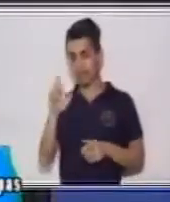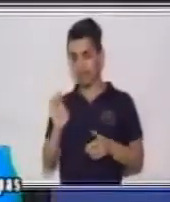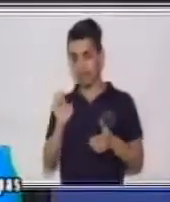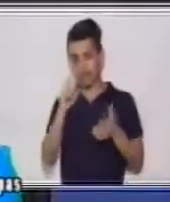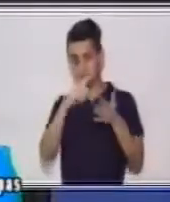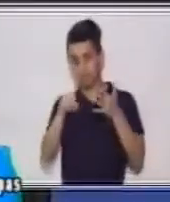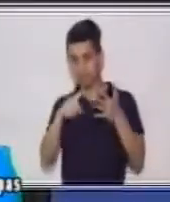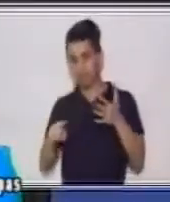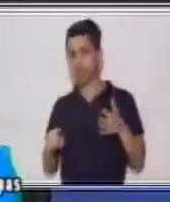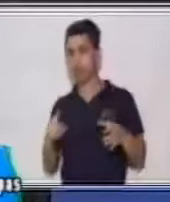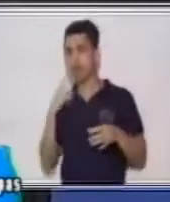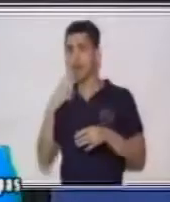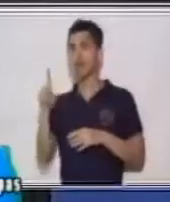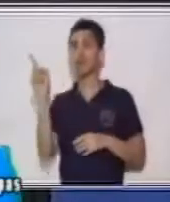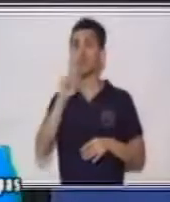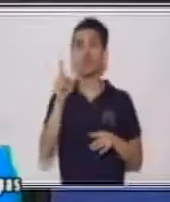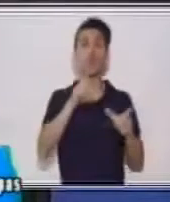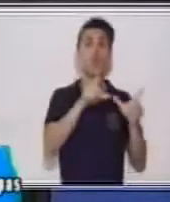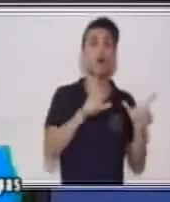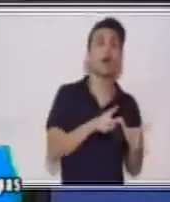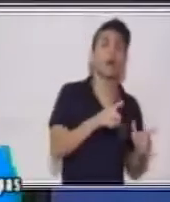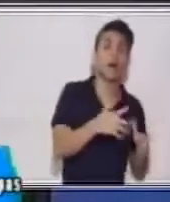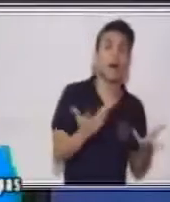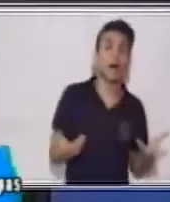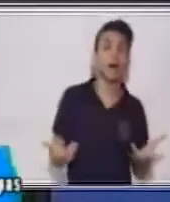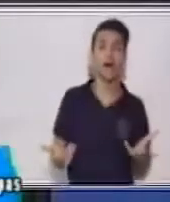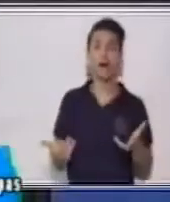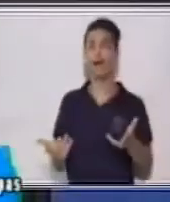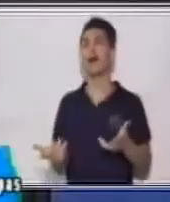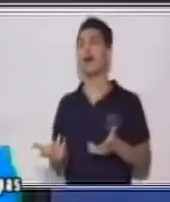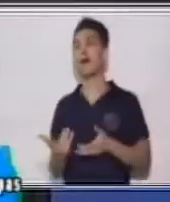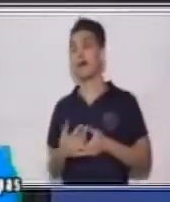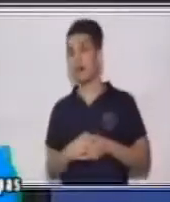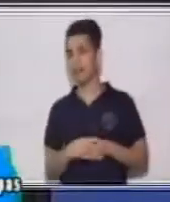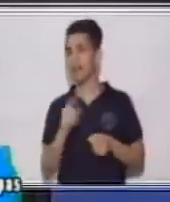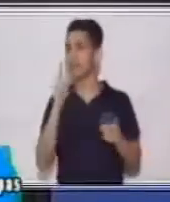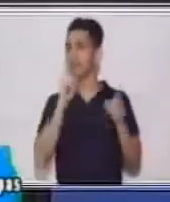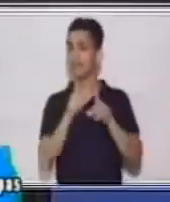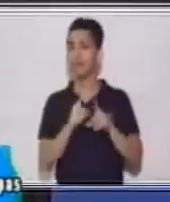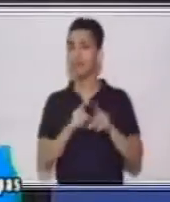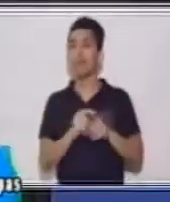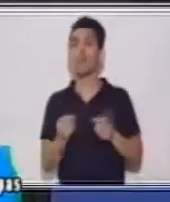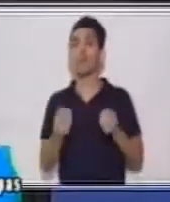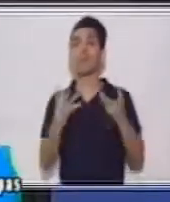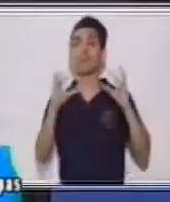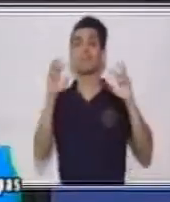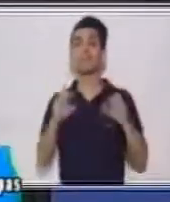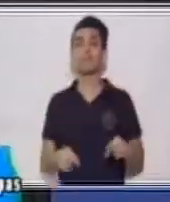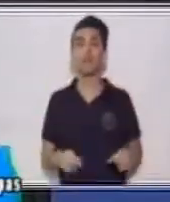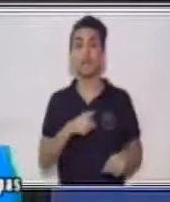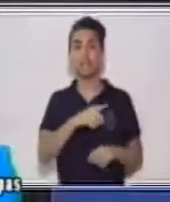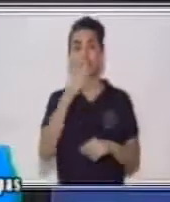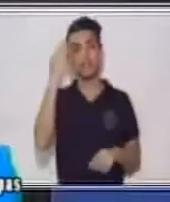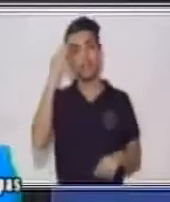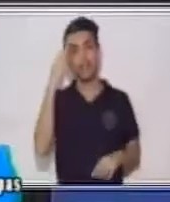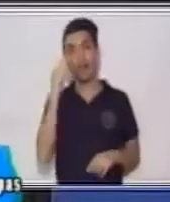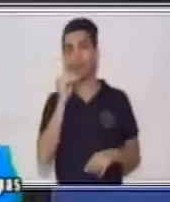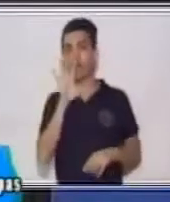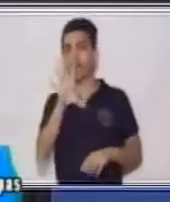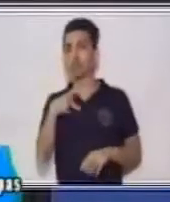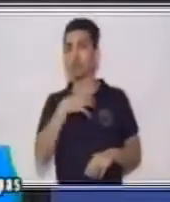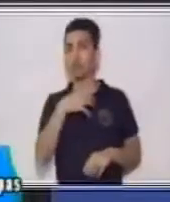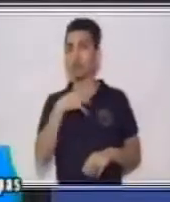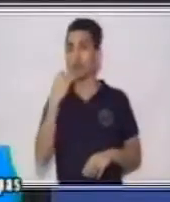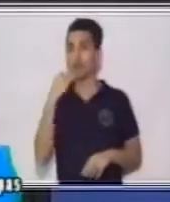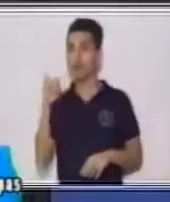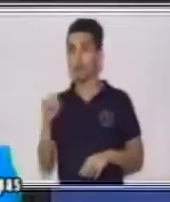se hablan esos idiomas. También la cantidad de pobladores que hablan ese idioma. Lo